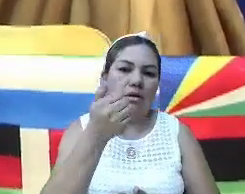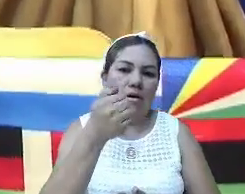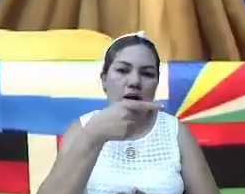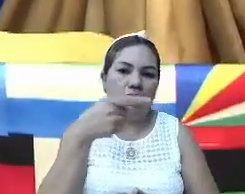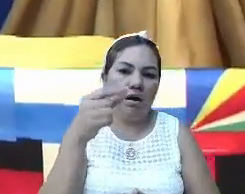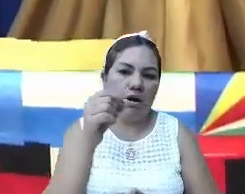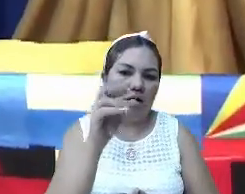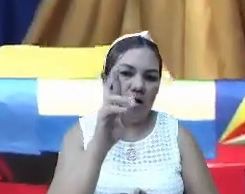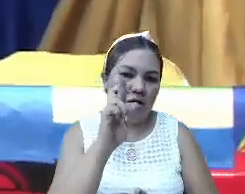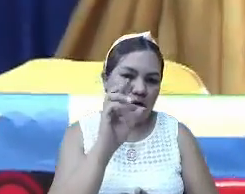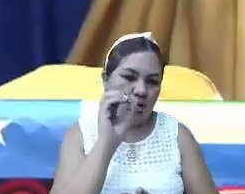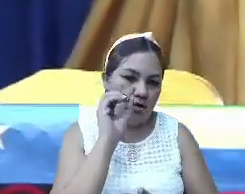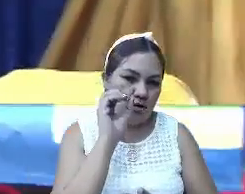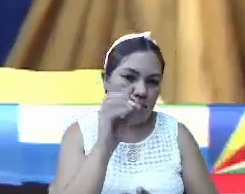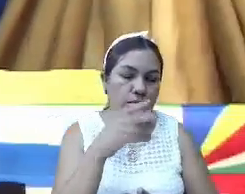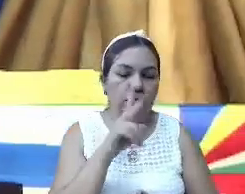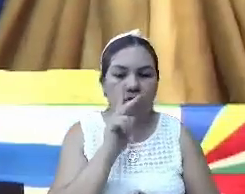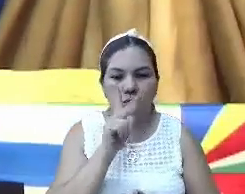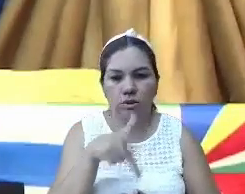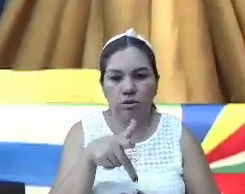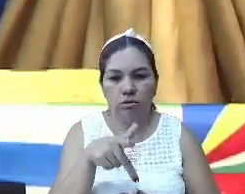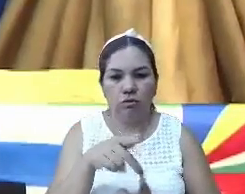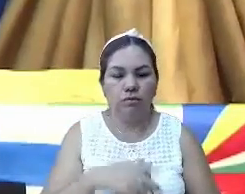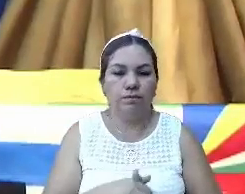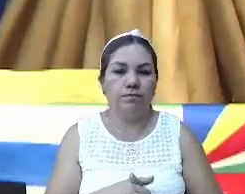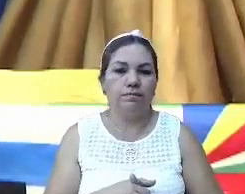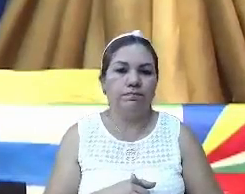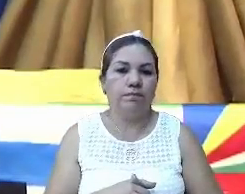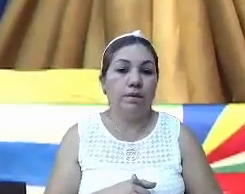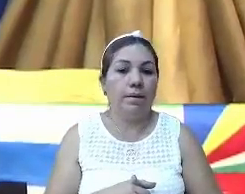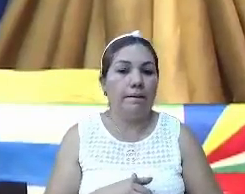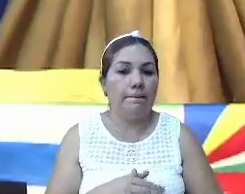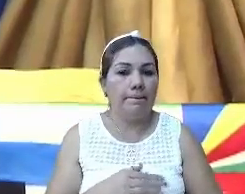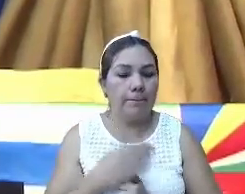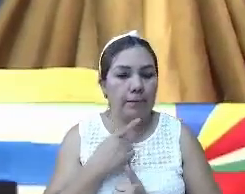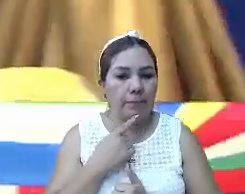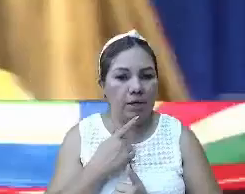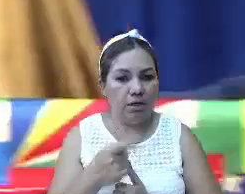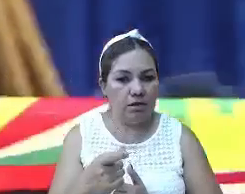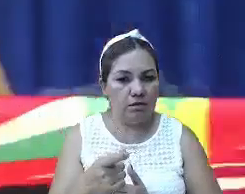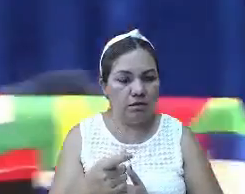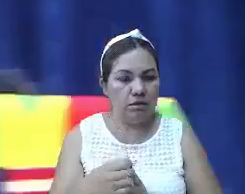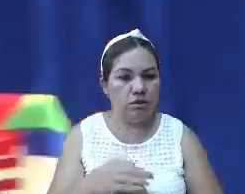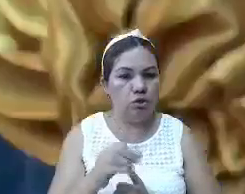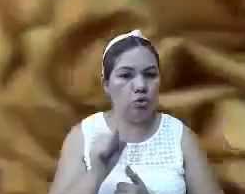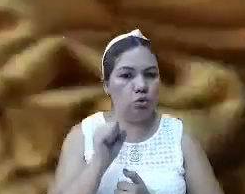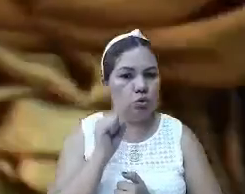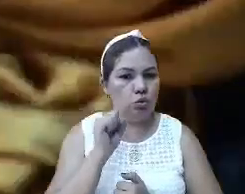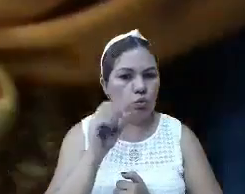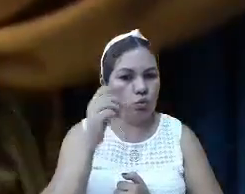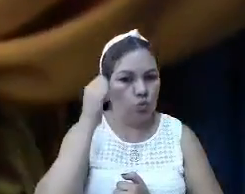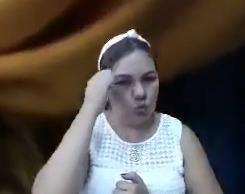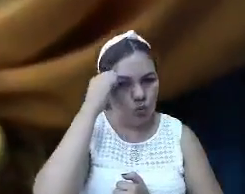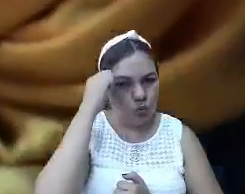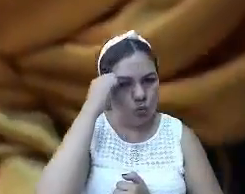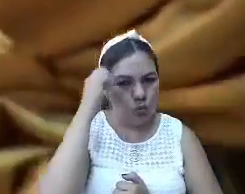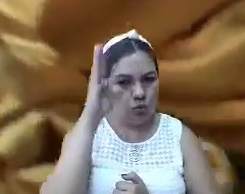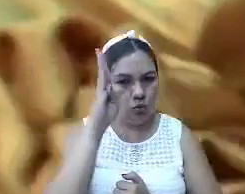y quiere un milagro para su hijo, pero le vas a decir profecía dura, que no hay milagro para él.